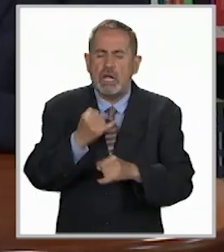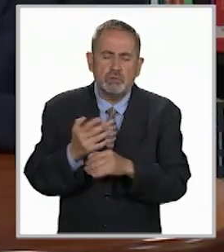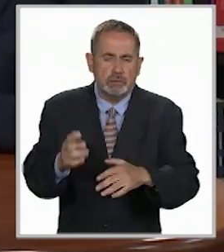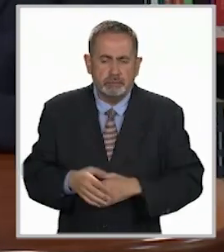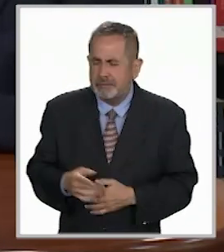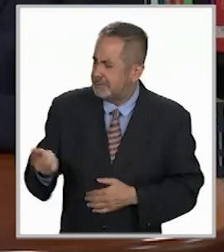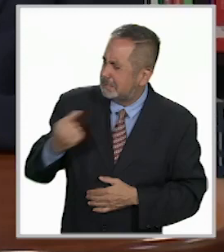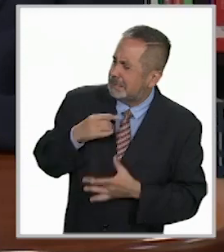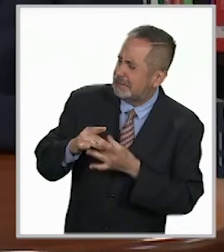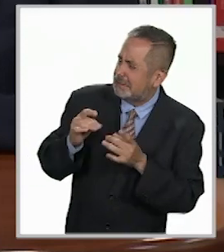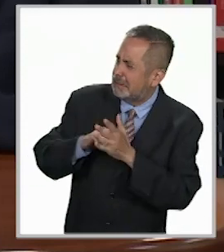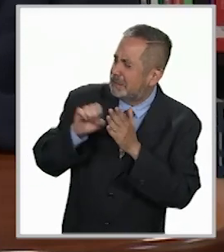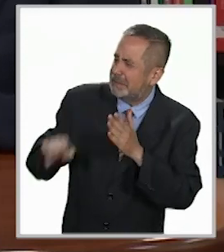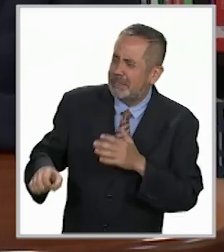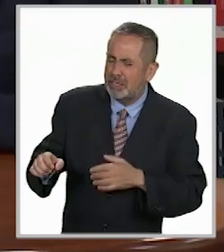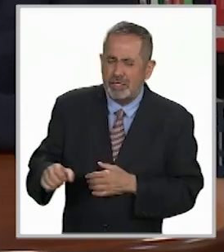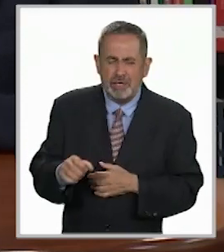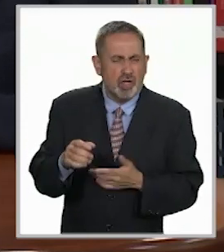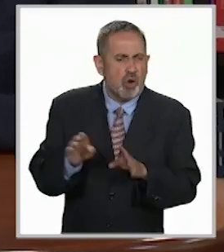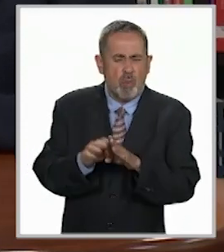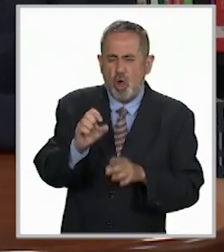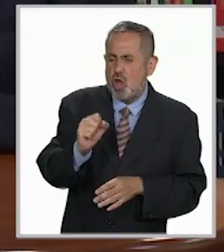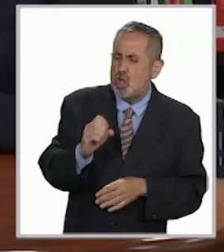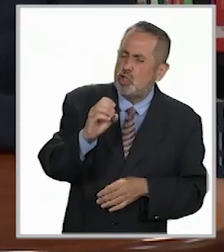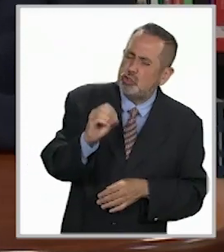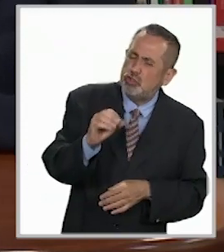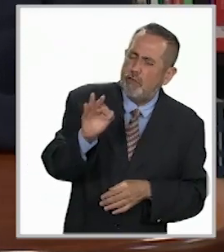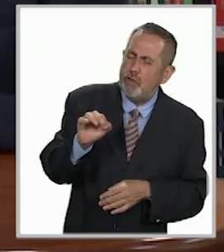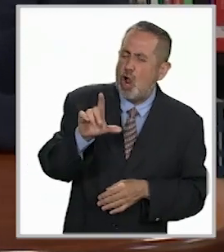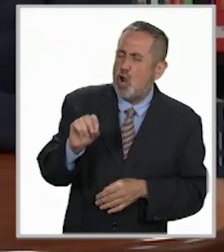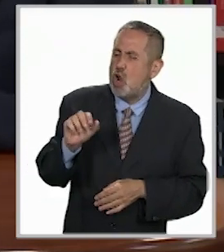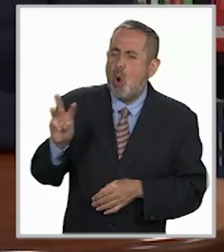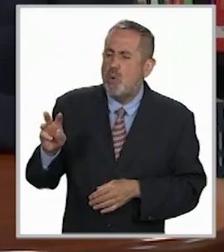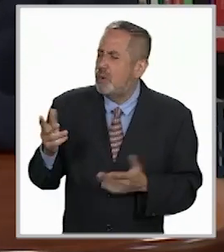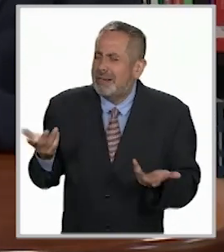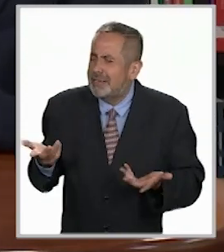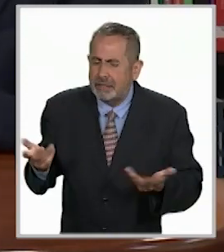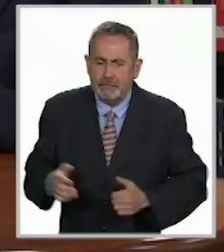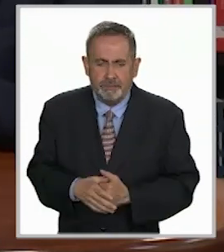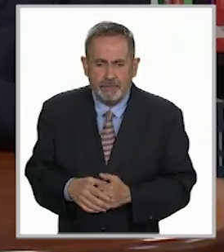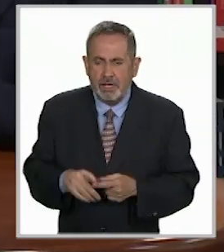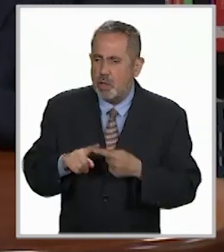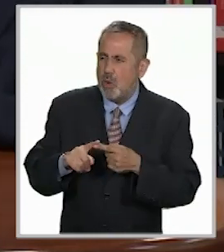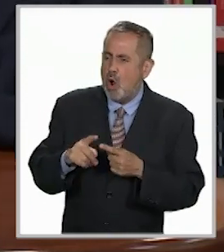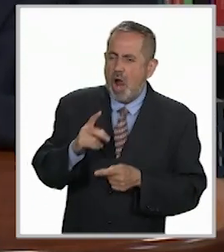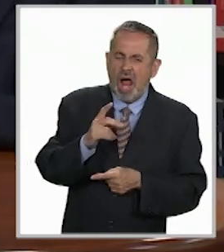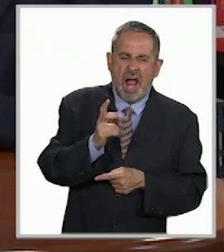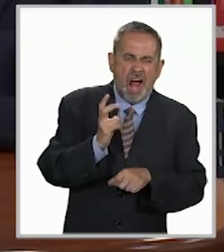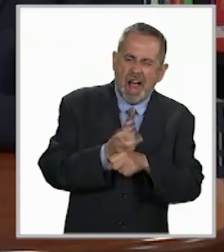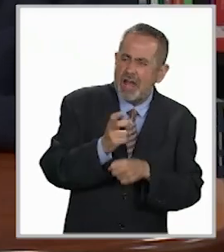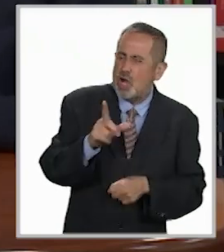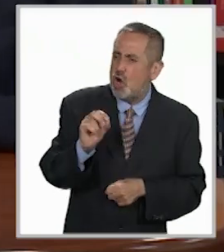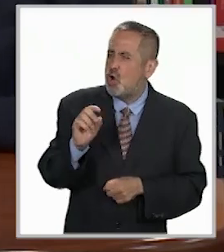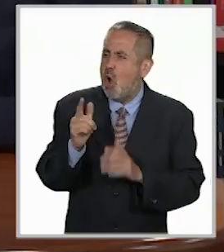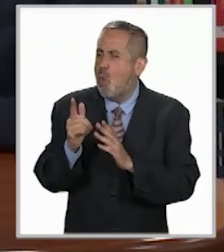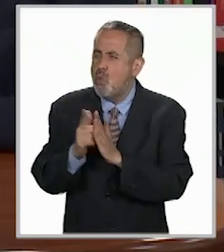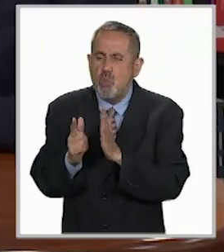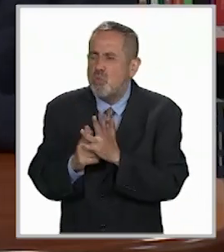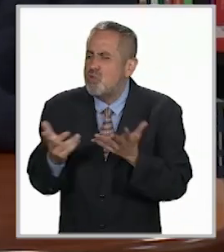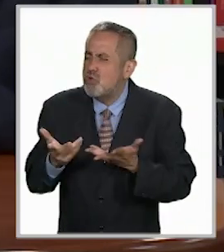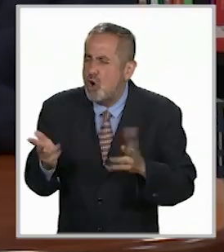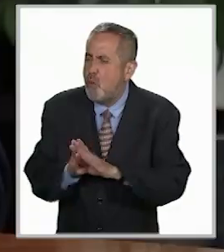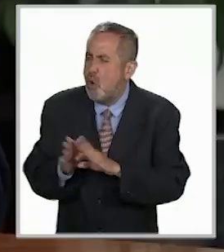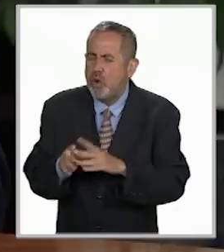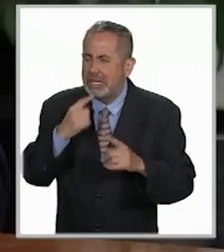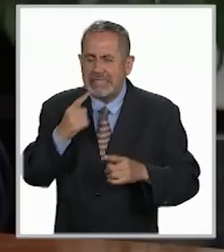tratado internacional. Descríbenos un poco más la idea de soft law. Claro, el soft law, a diferencia del hard law, es